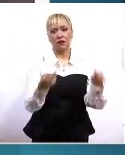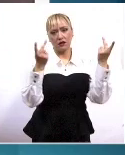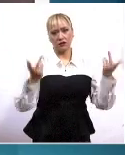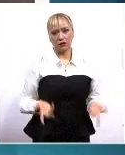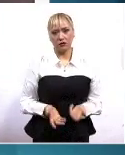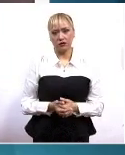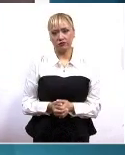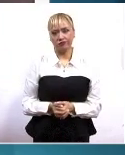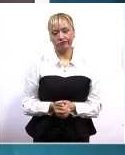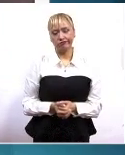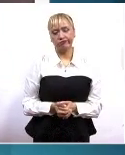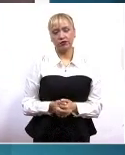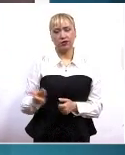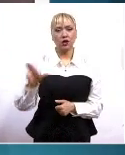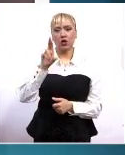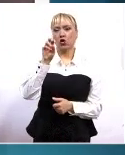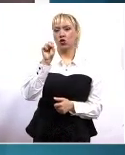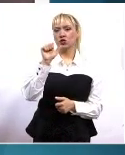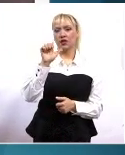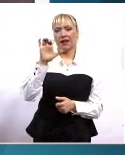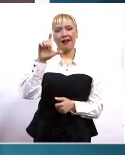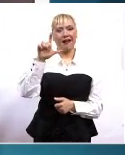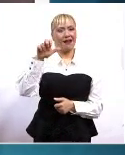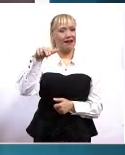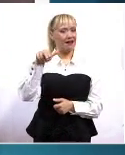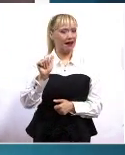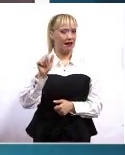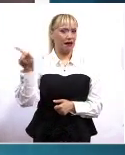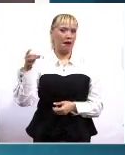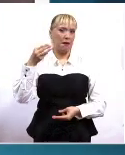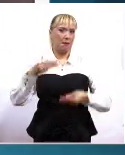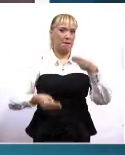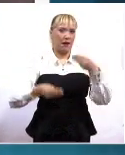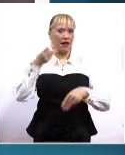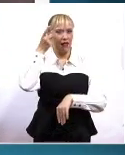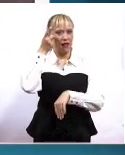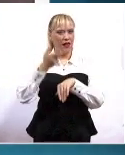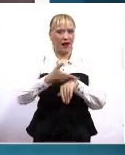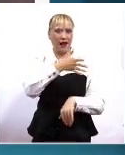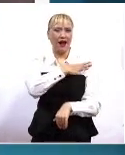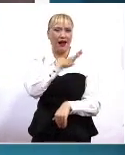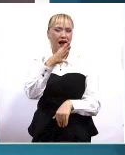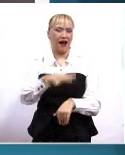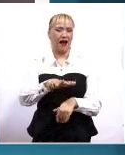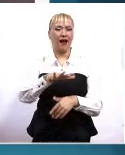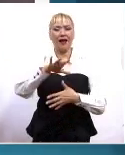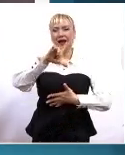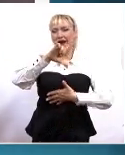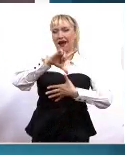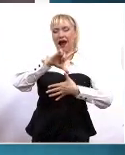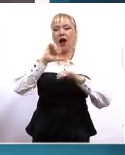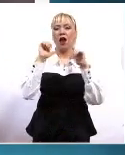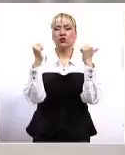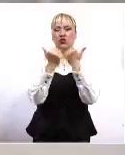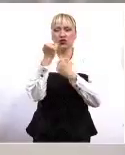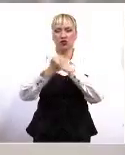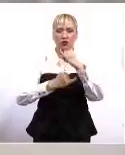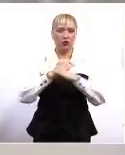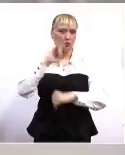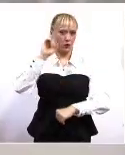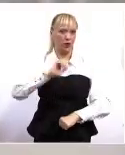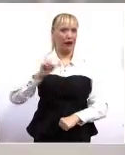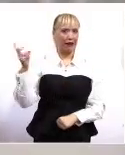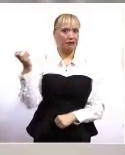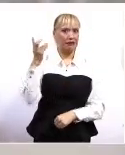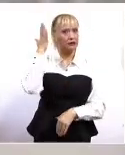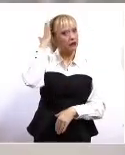Roselena González Tirado, magistrada federal y directora regional para América Latina y el Caribe de la Asociación Internacional de Mujeres Juezas, advirtió que